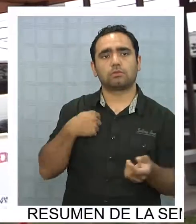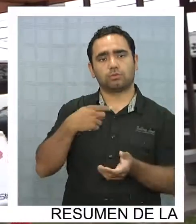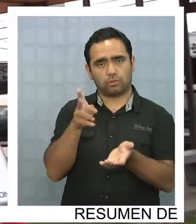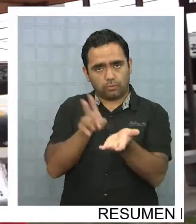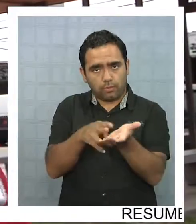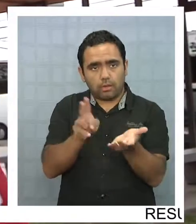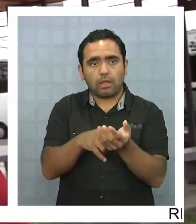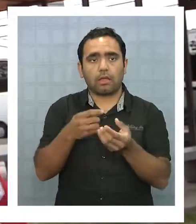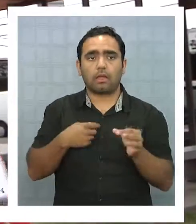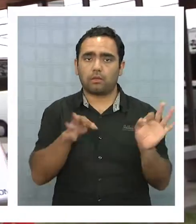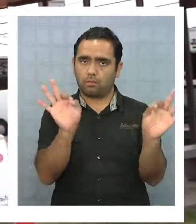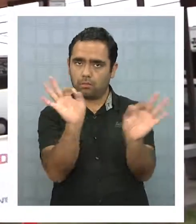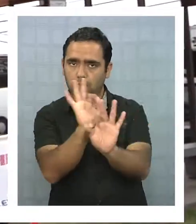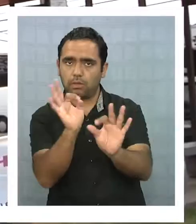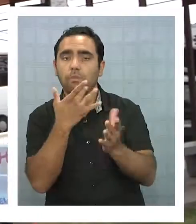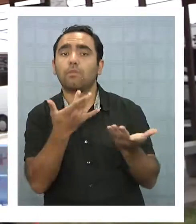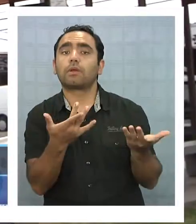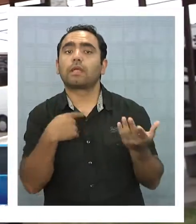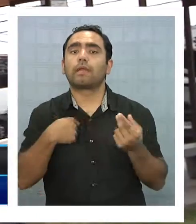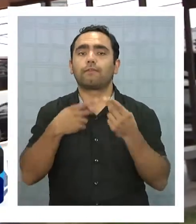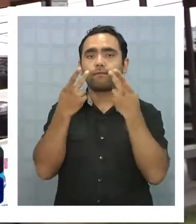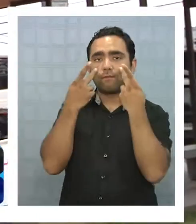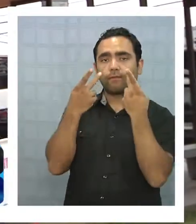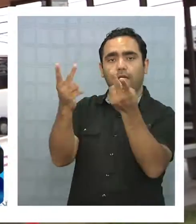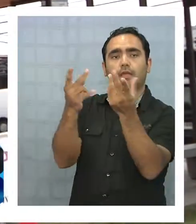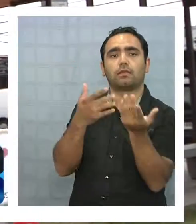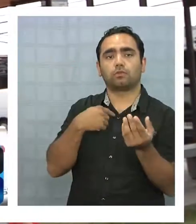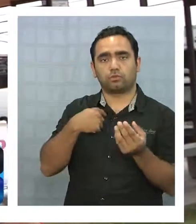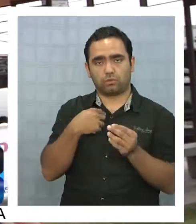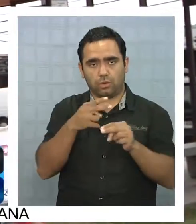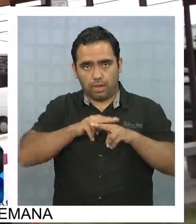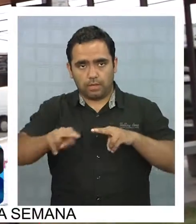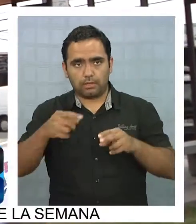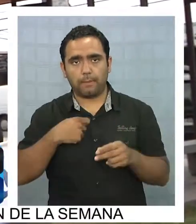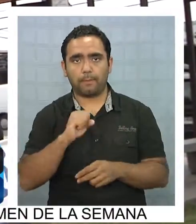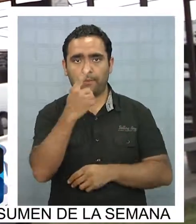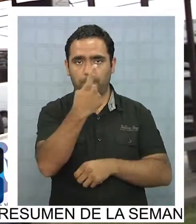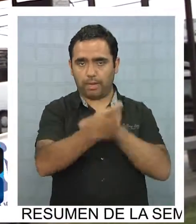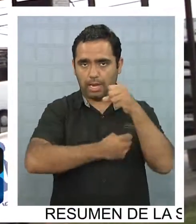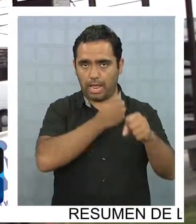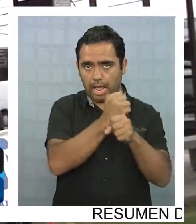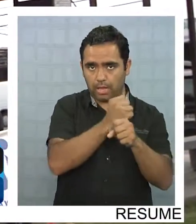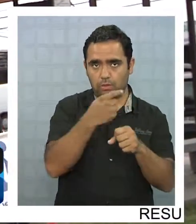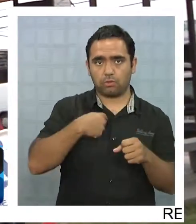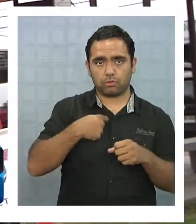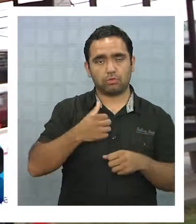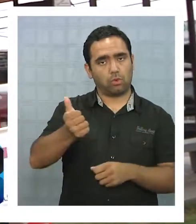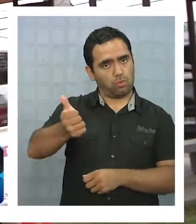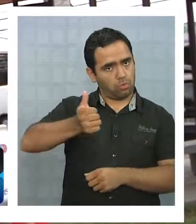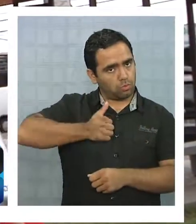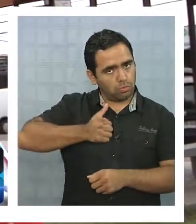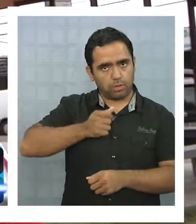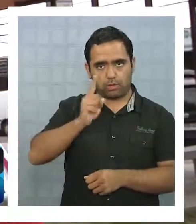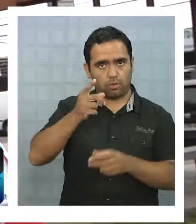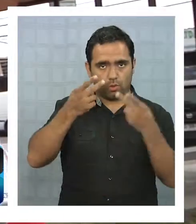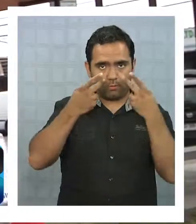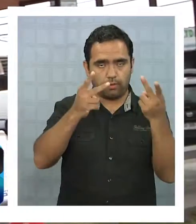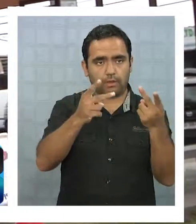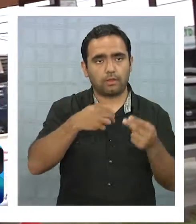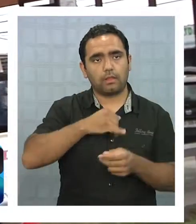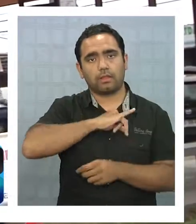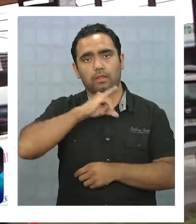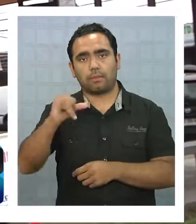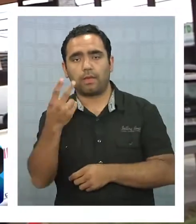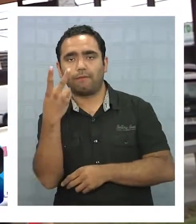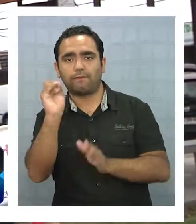expliqué cuál fue el motivo de los viajes que yo específicamente realicé. El primer año que fui concejal cumplí absolutamente a cabalidad mi promesa, luego salió en aplicación